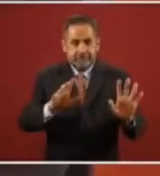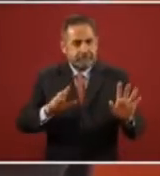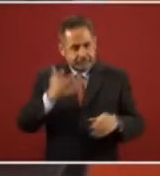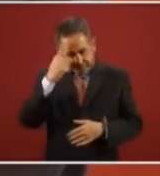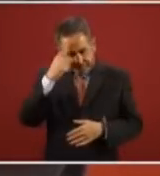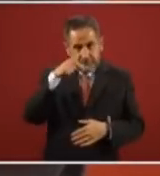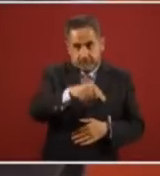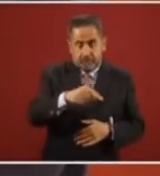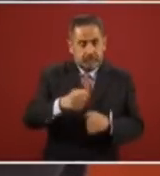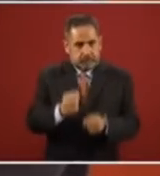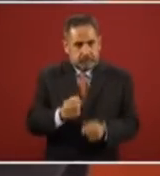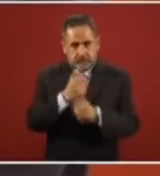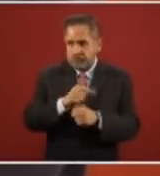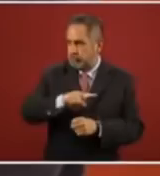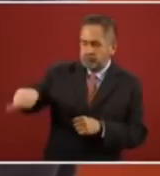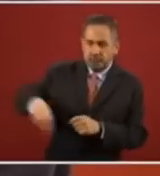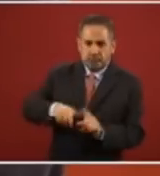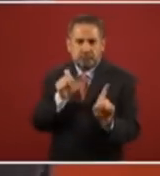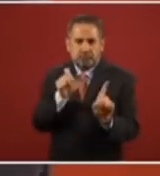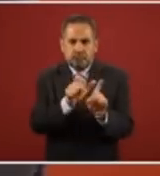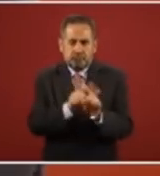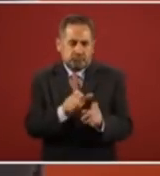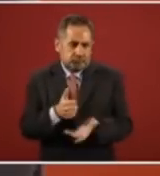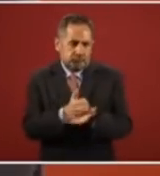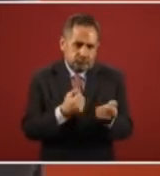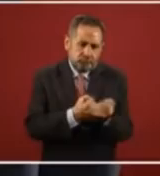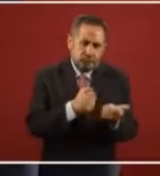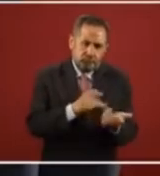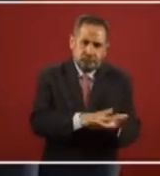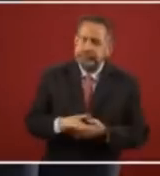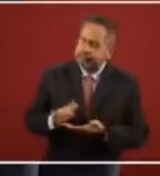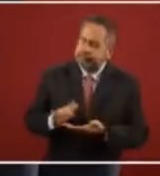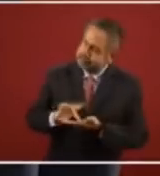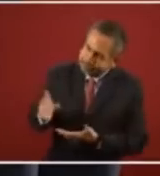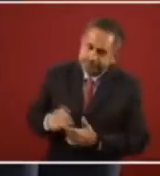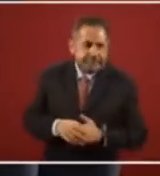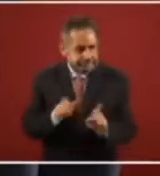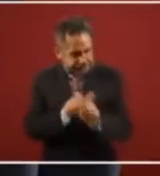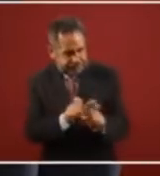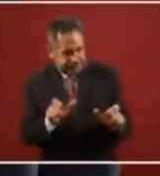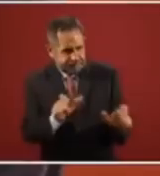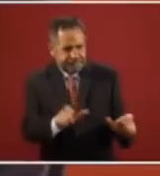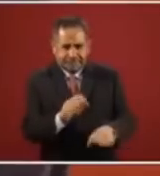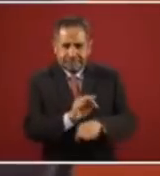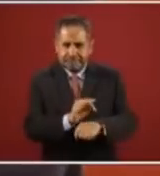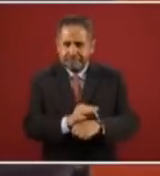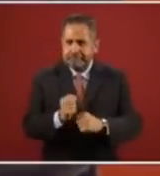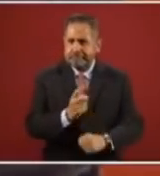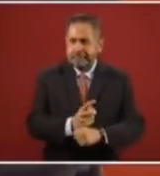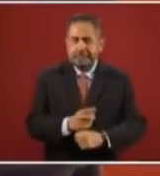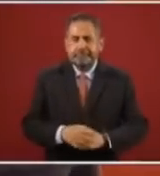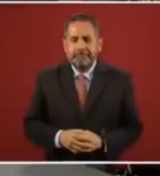tengas la seguridad, que cuentas con nosotros. Gracias. Sí, cuentas con nosotros.